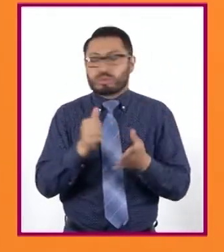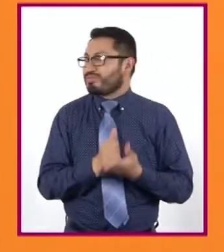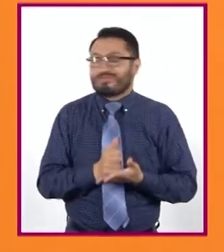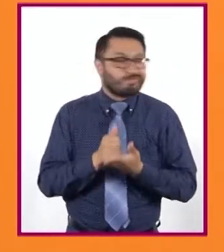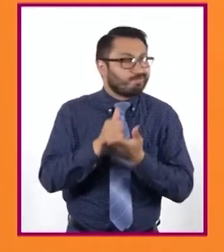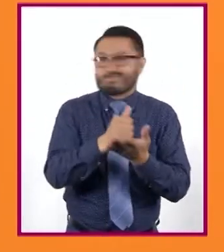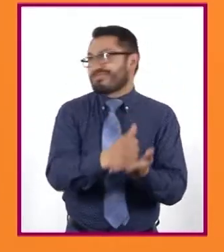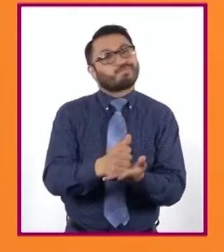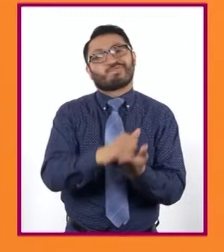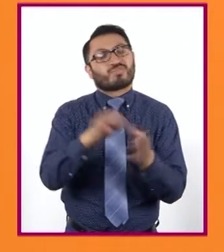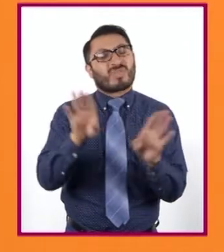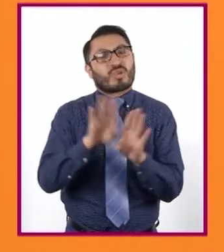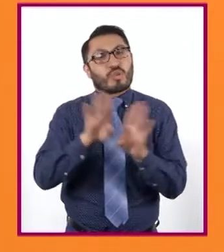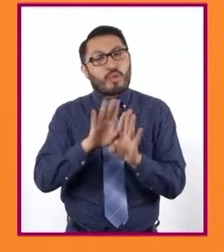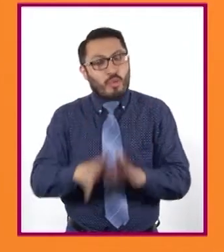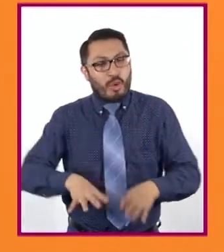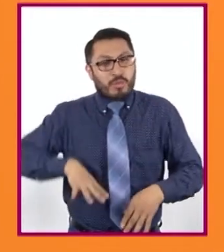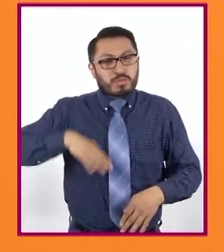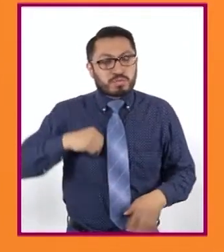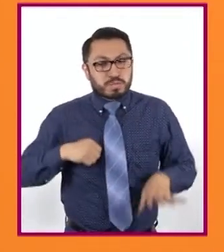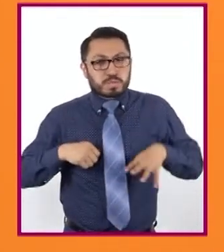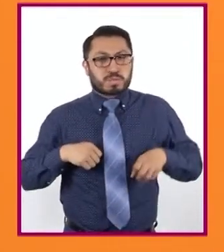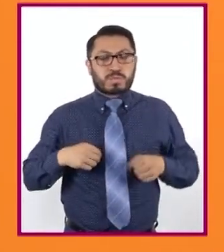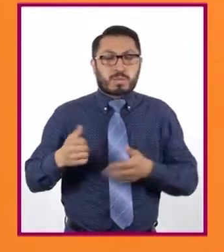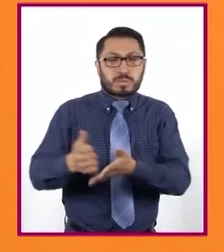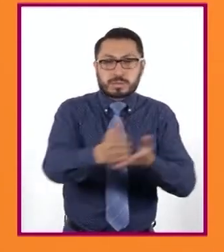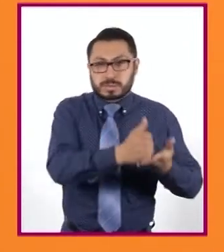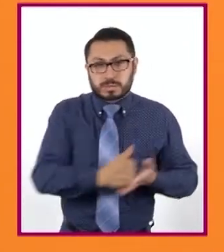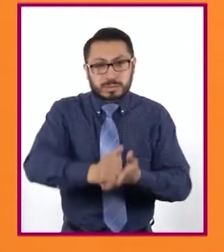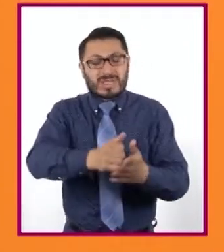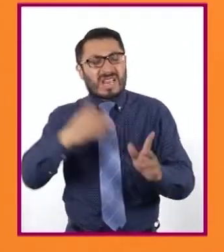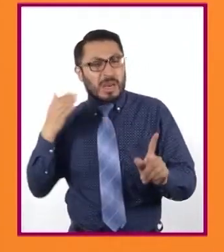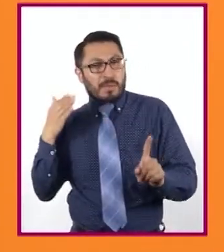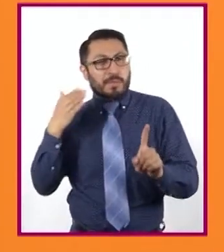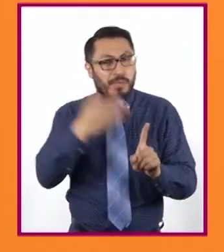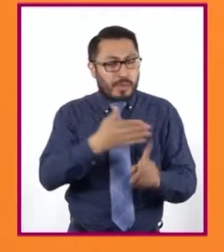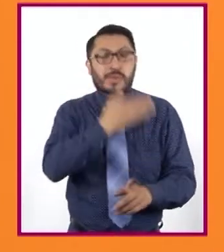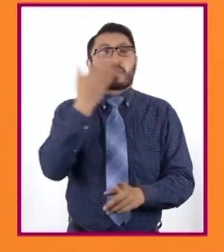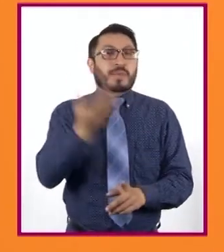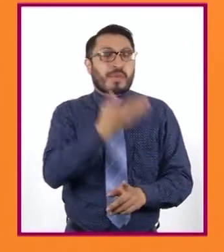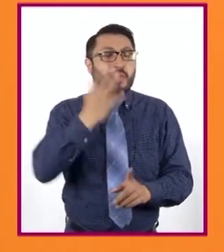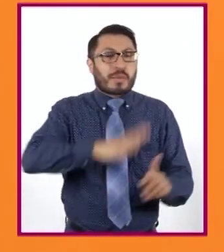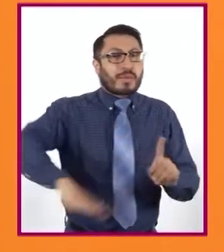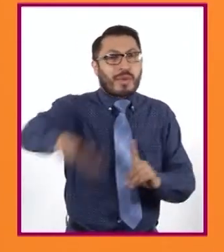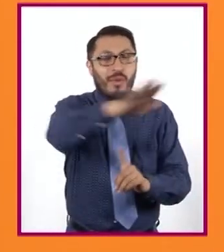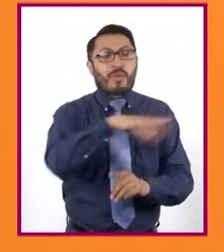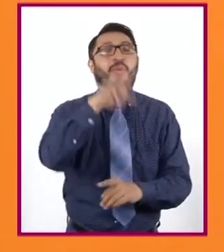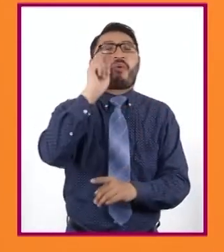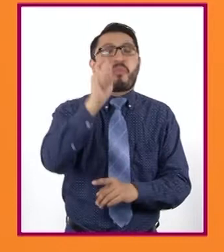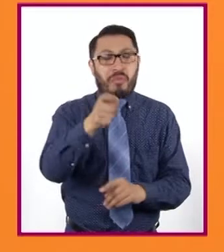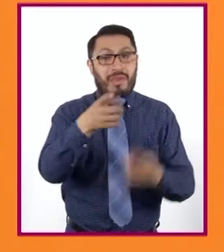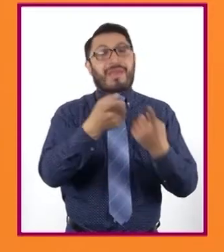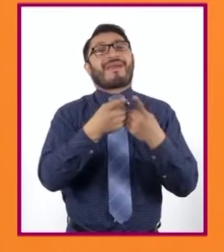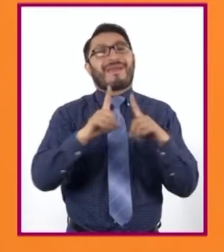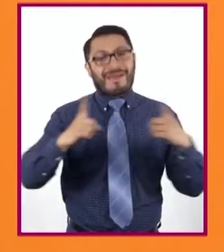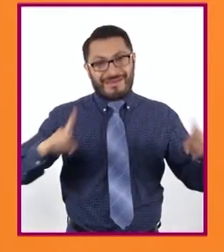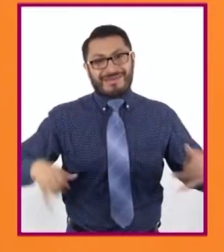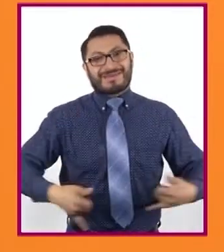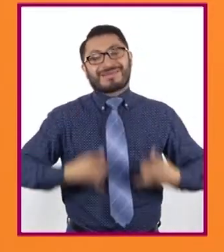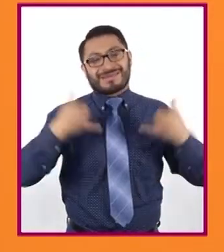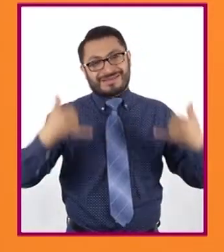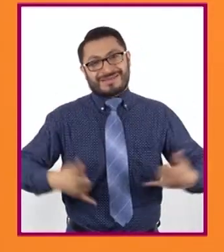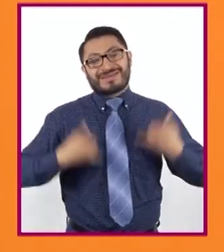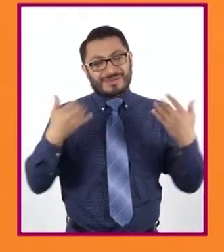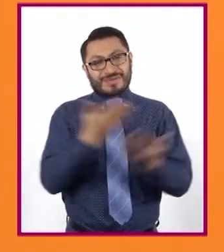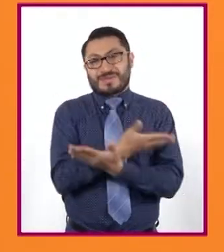sociedad sumar del todo esfuerzos para una causa que debería ser común, el desarrollo integral de jóvenes y